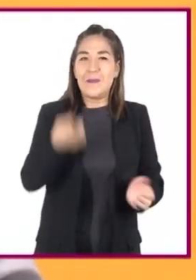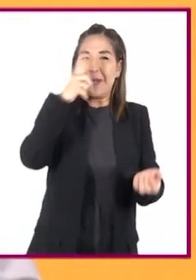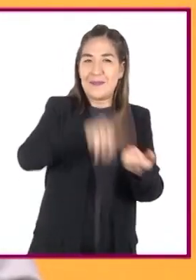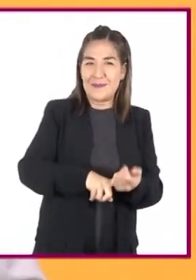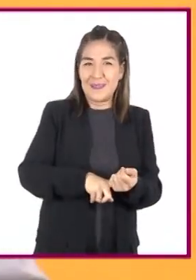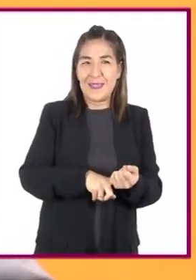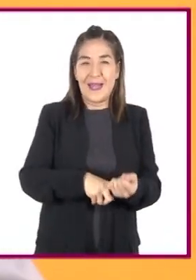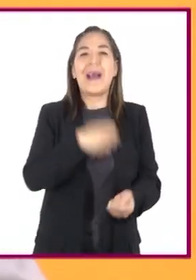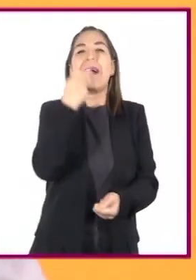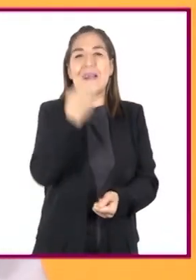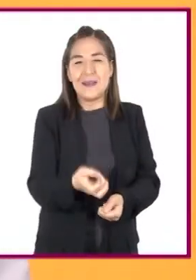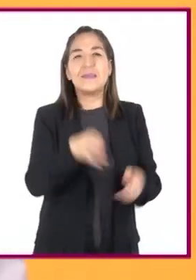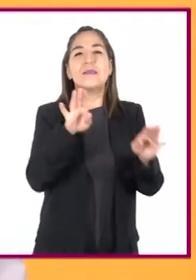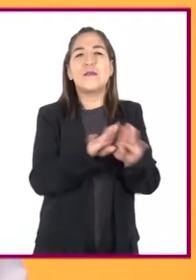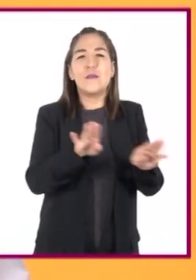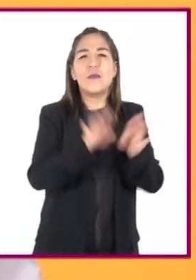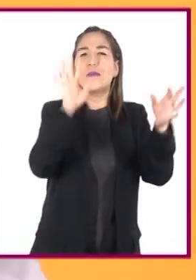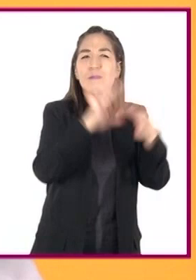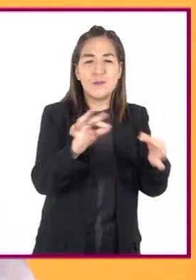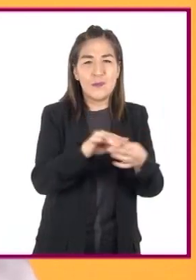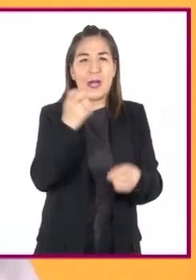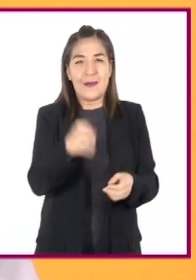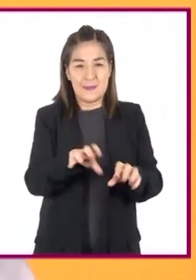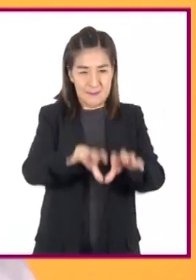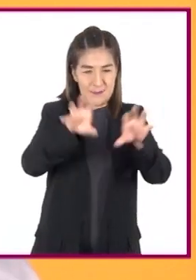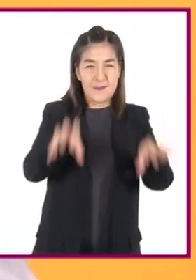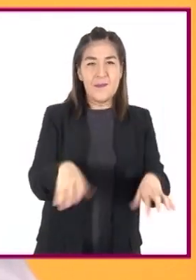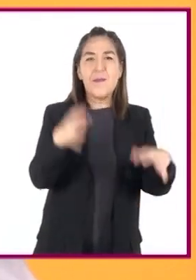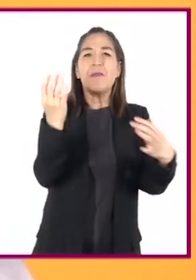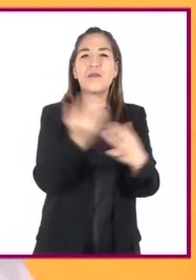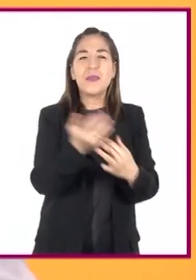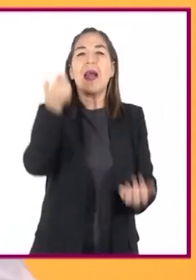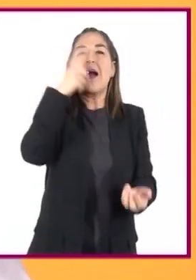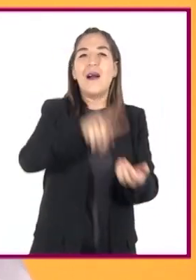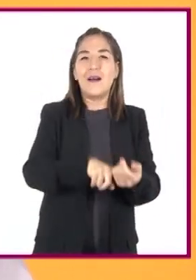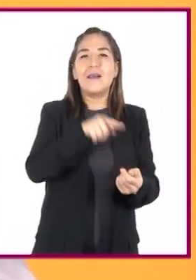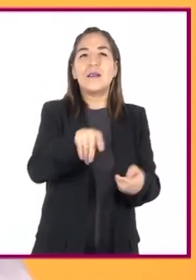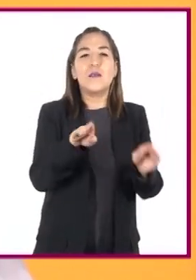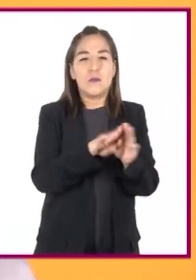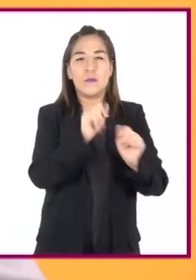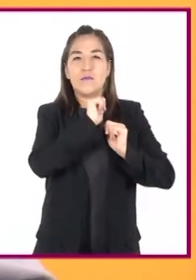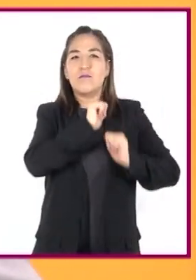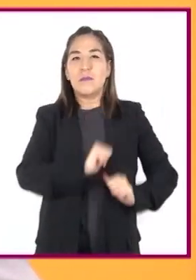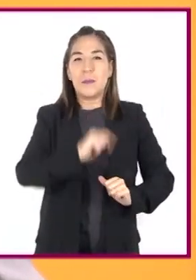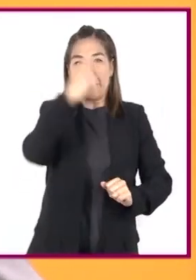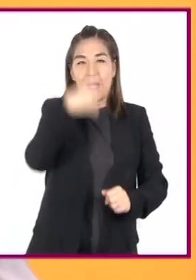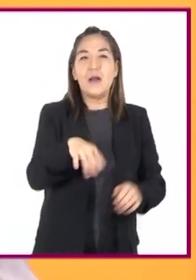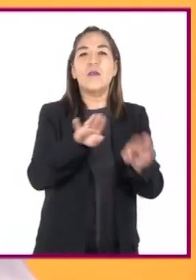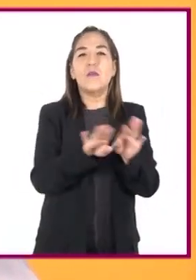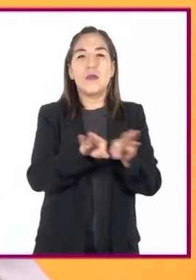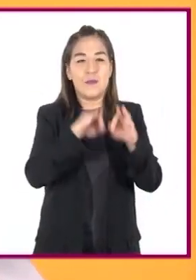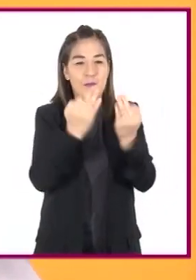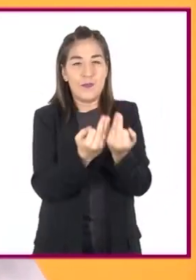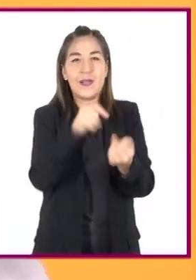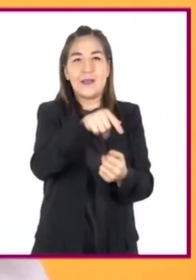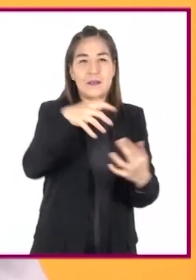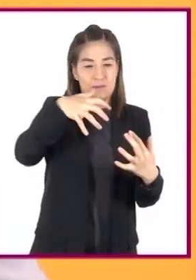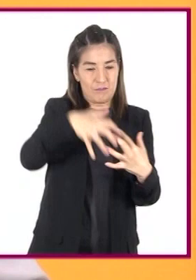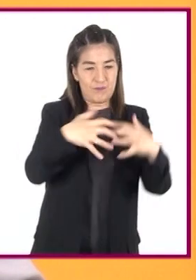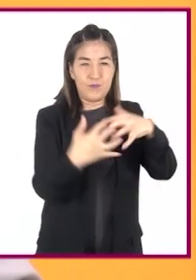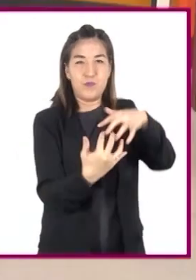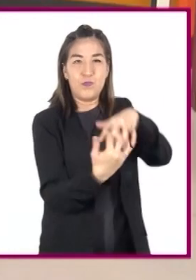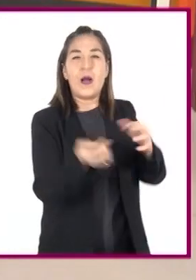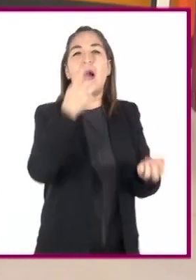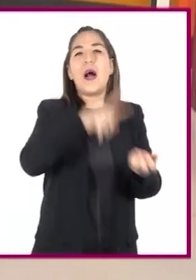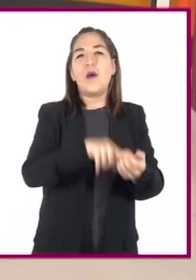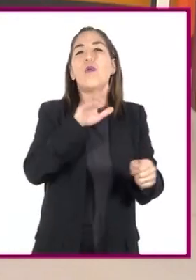Por lo tanto, este tipo de división ocurre en las células encargadas de formar órganos y tejidos de un